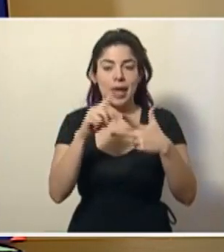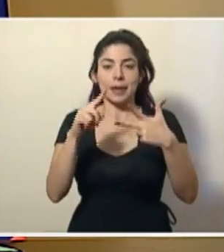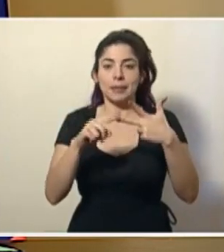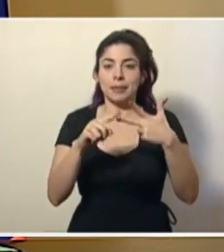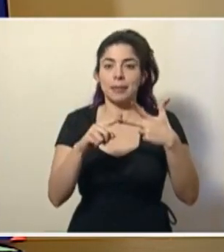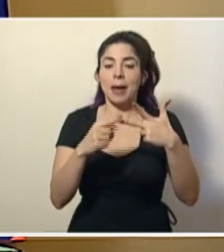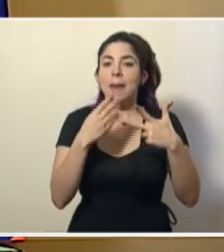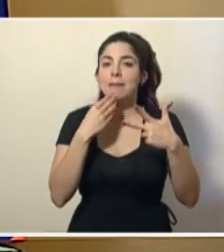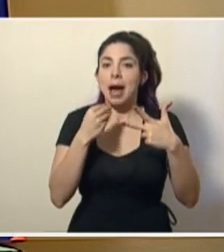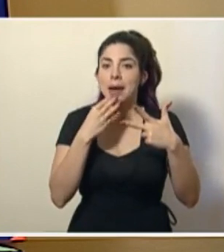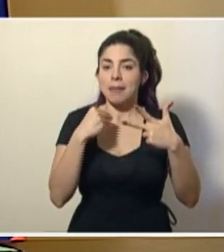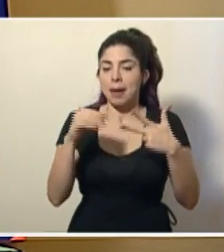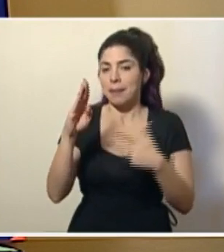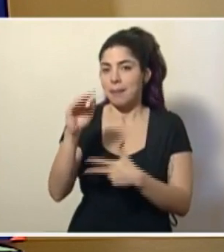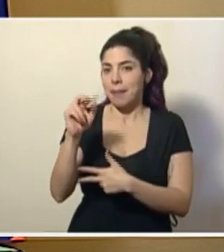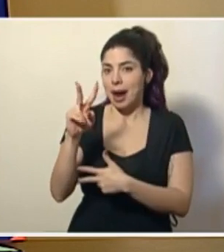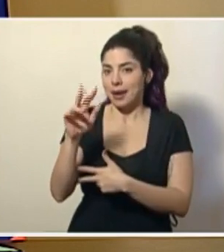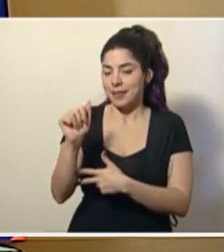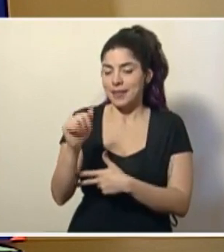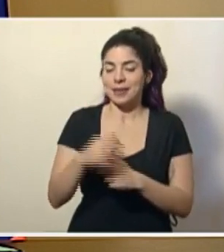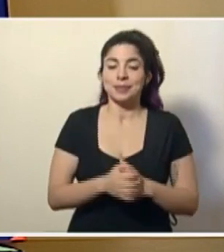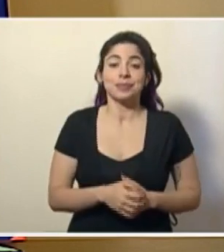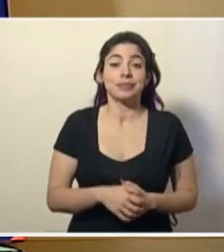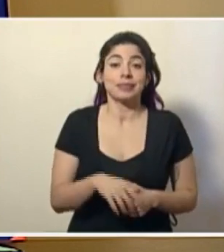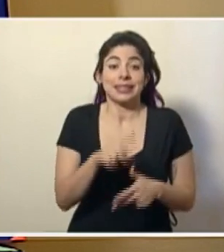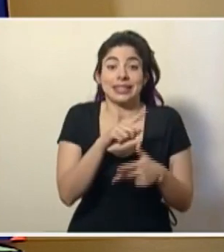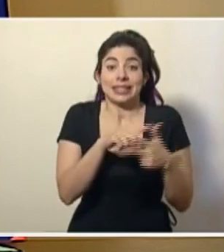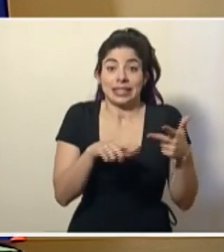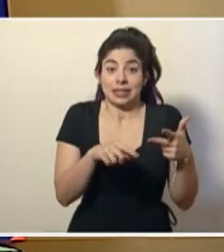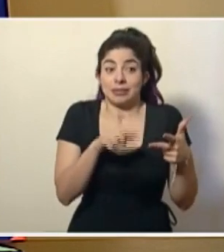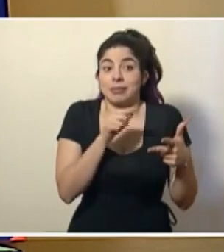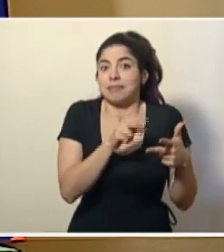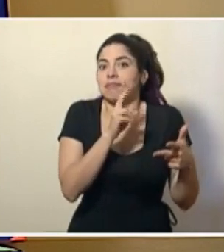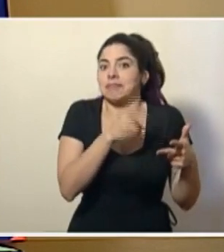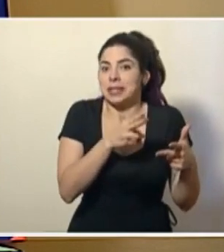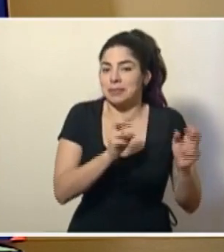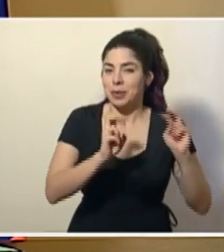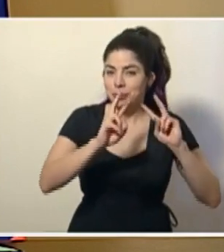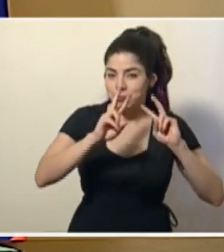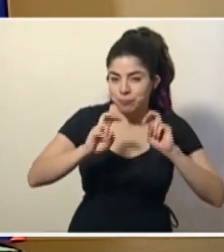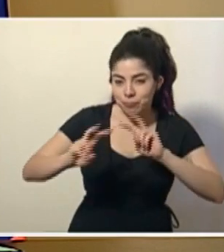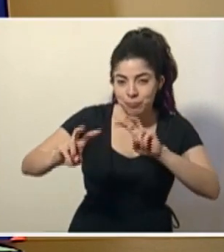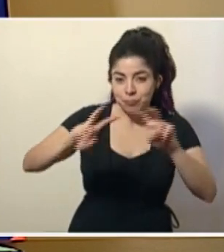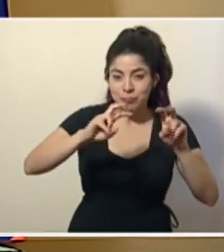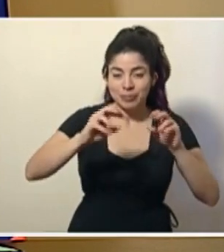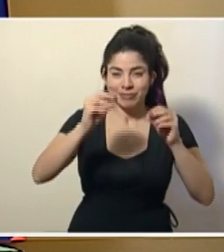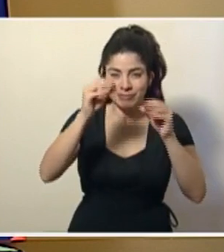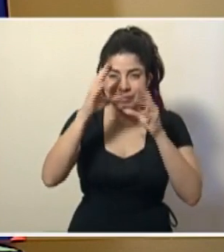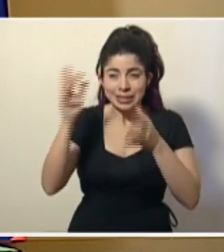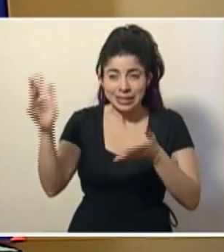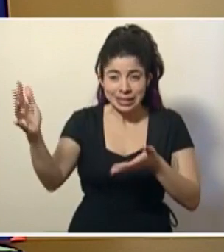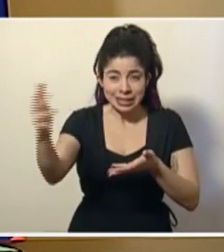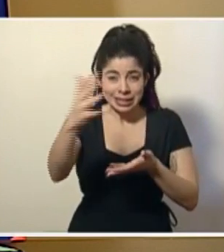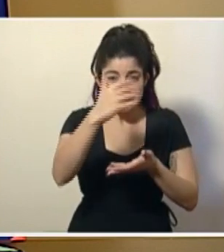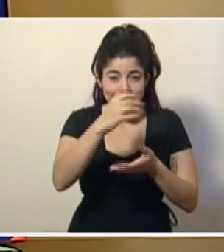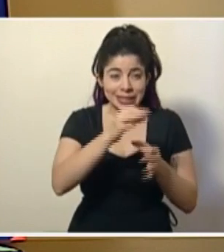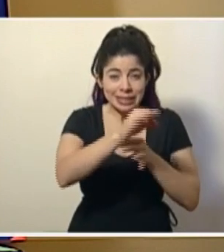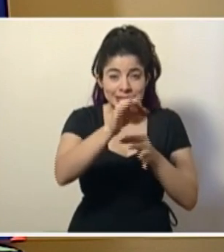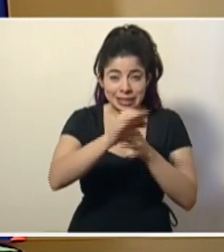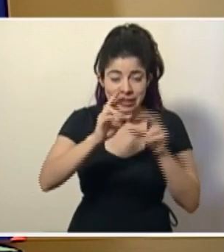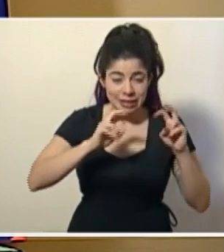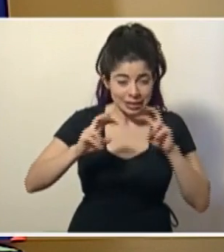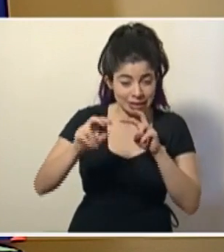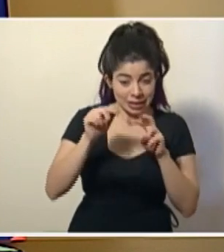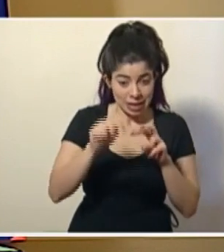Cantón de Barba. Asimismo, a partir de ese análisis del comportamiento epidemiológico en cada uno de los